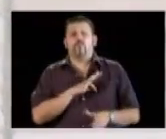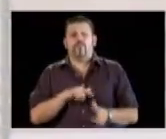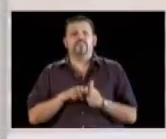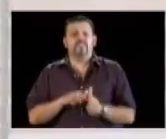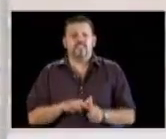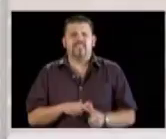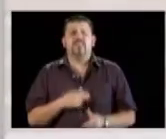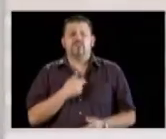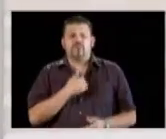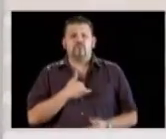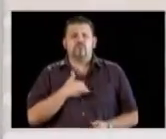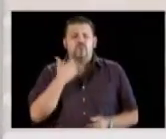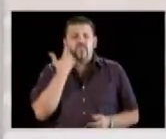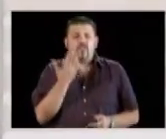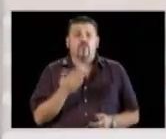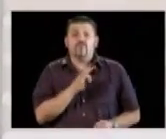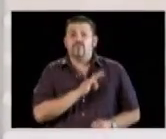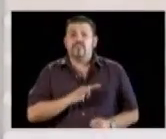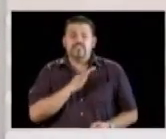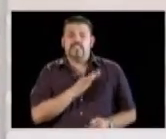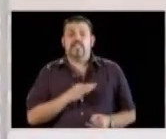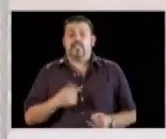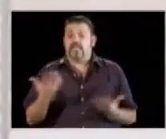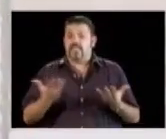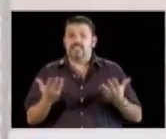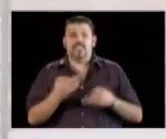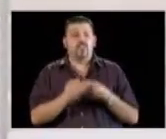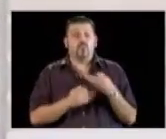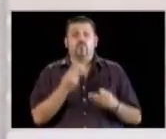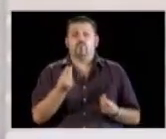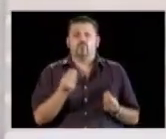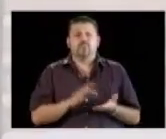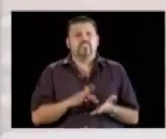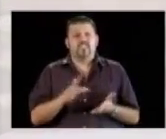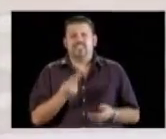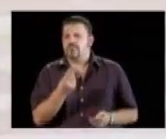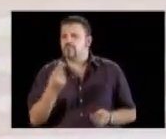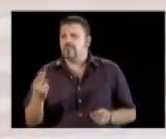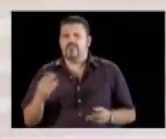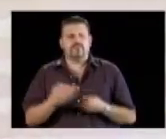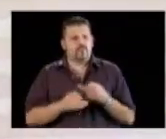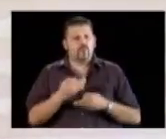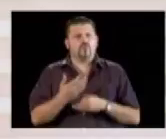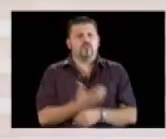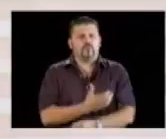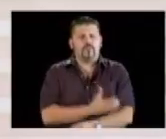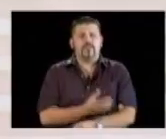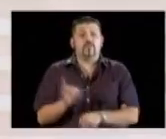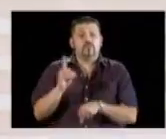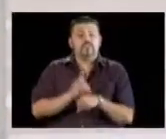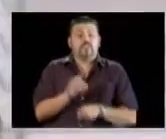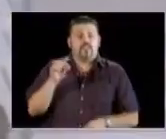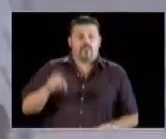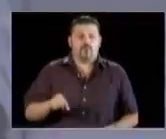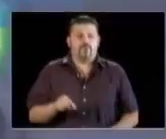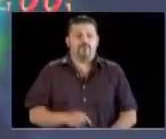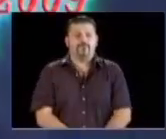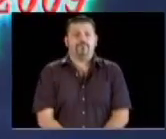los quiero felicitar por eso que están haciendo aquí en Juárez y muchísimas gracias por acompañarnos todos ustedes aquí el día de hoy.